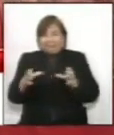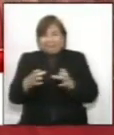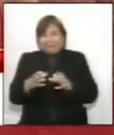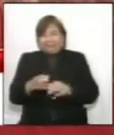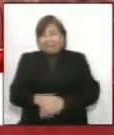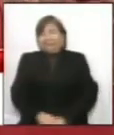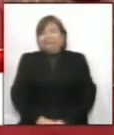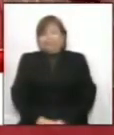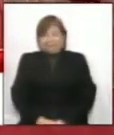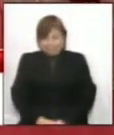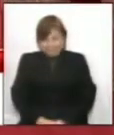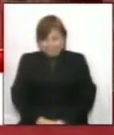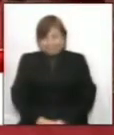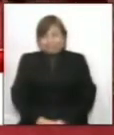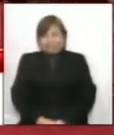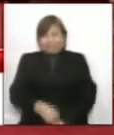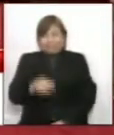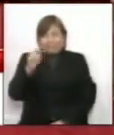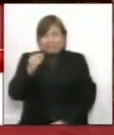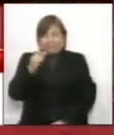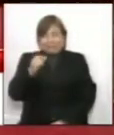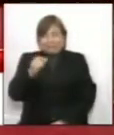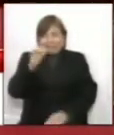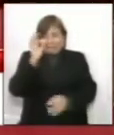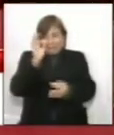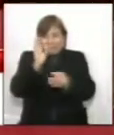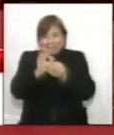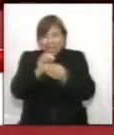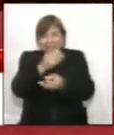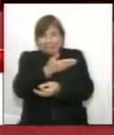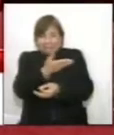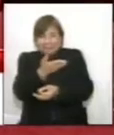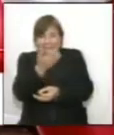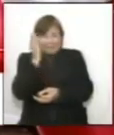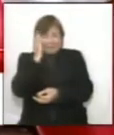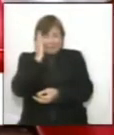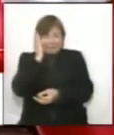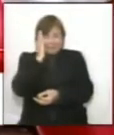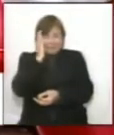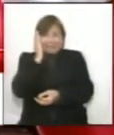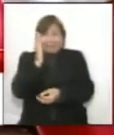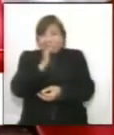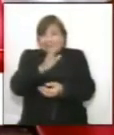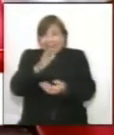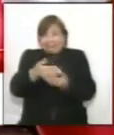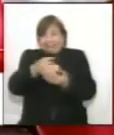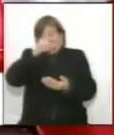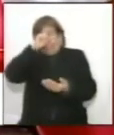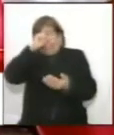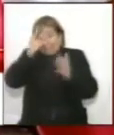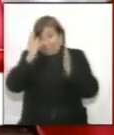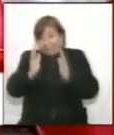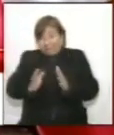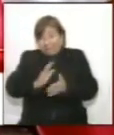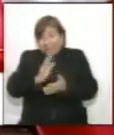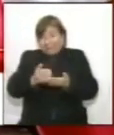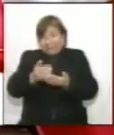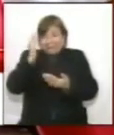Y creo que ahí, de una manera asertiva, y ustedes mejor que nadie lo conocen, y el Perú entero debe saberlo,